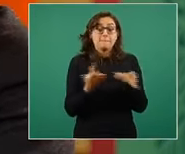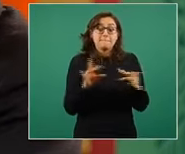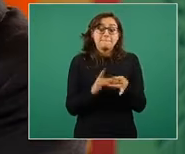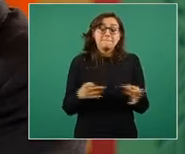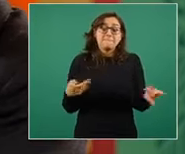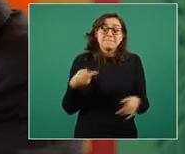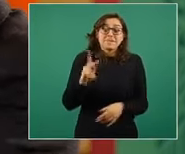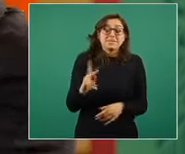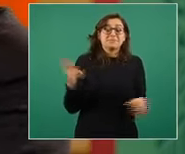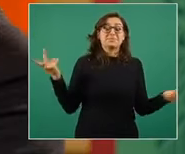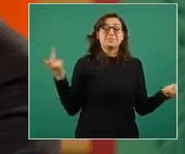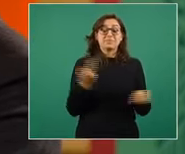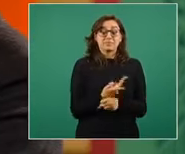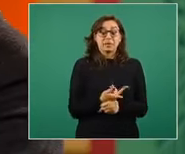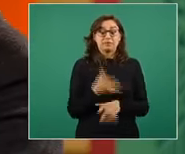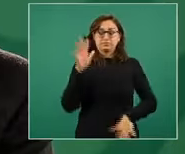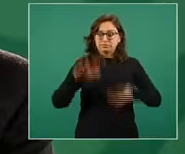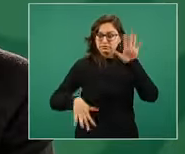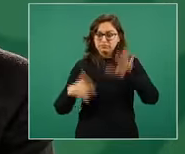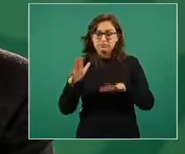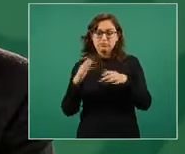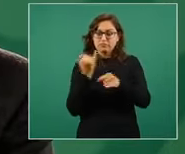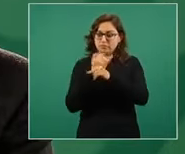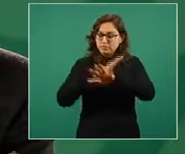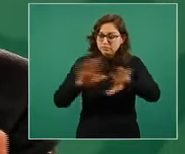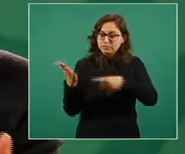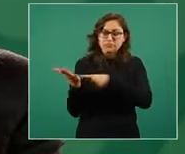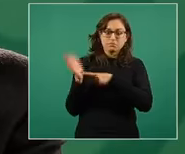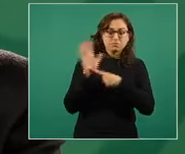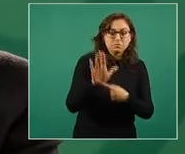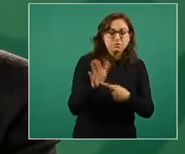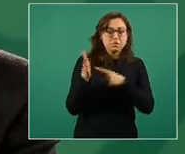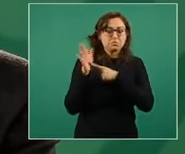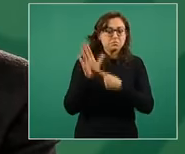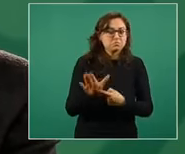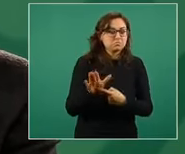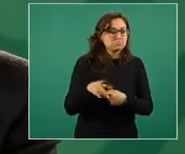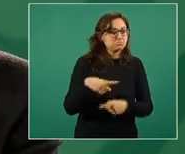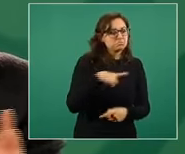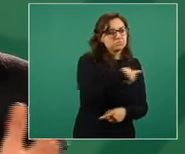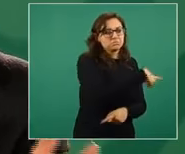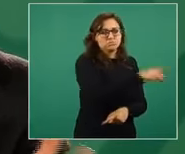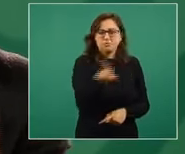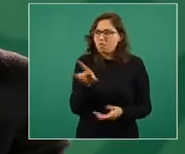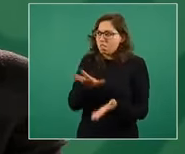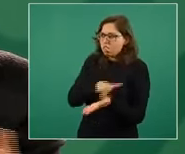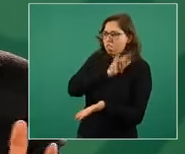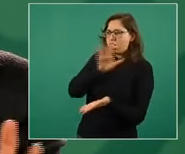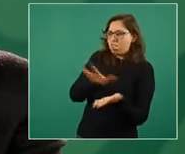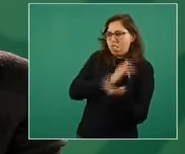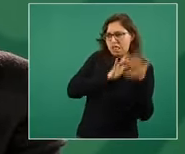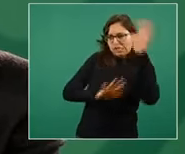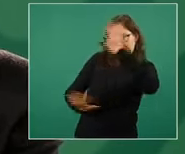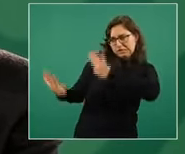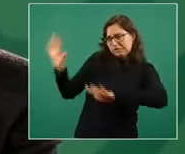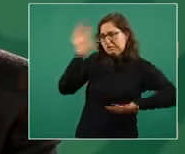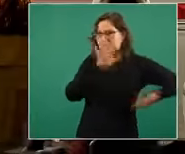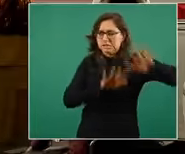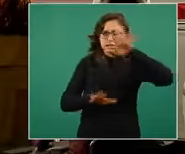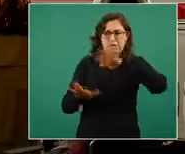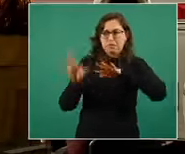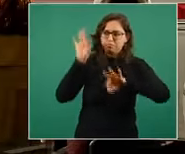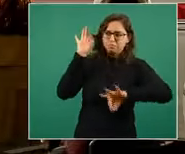y a veces con mayor razón cuando se presenta esta información, se distorsiona. Y entonces ha habido mucha